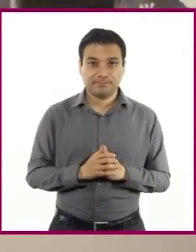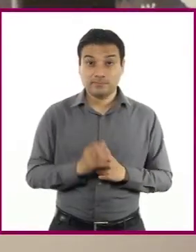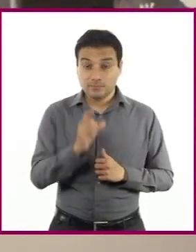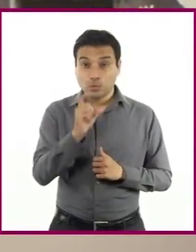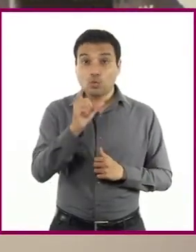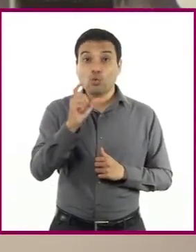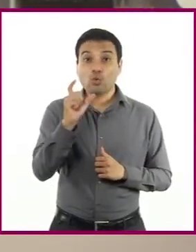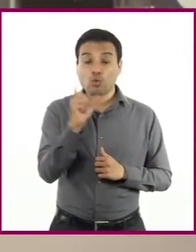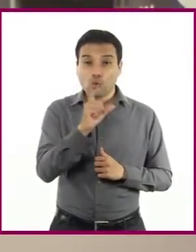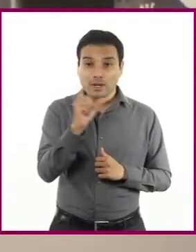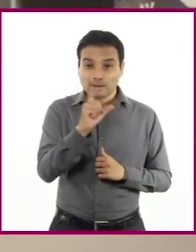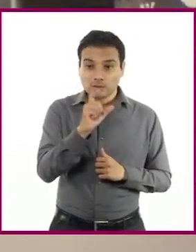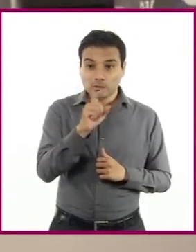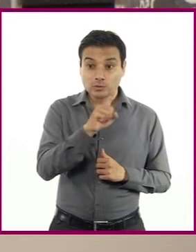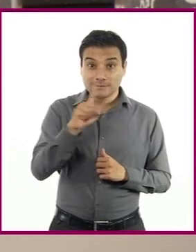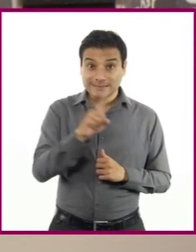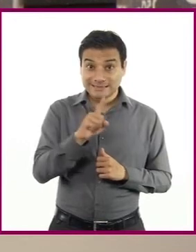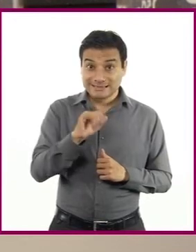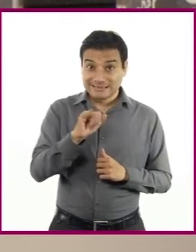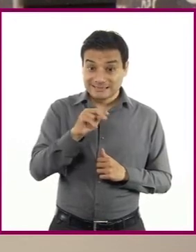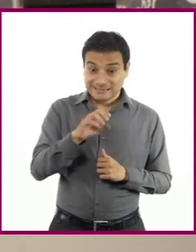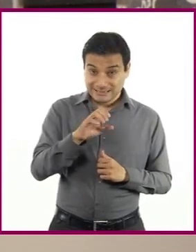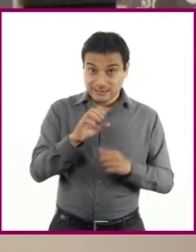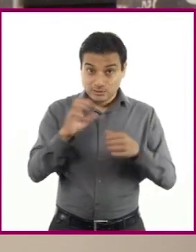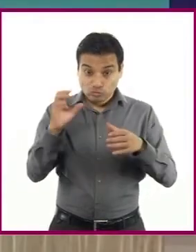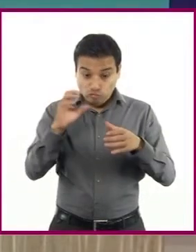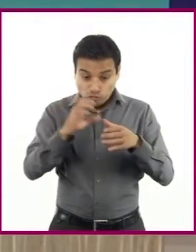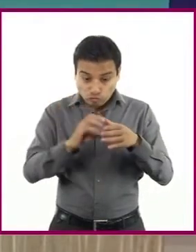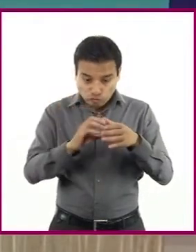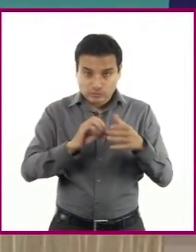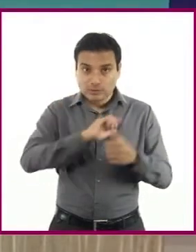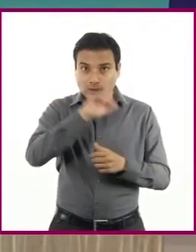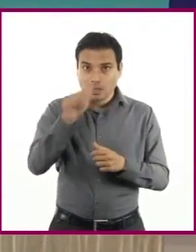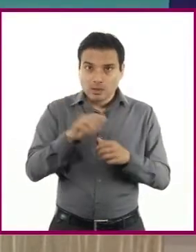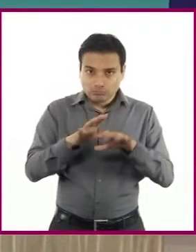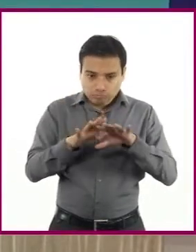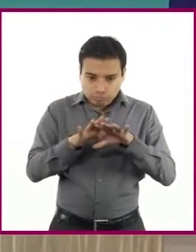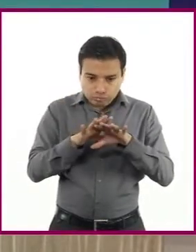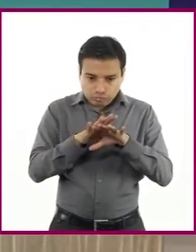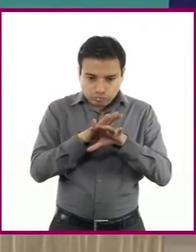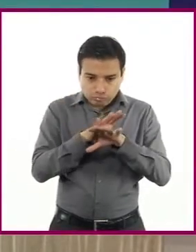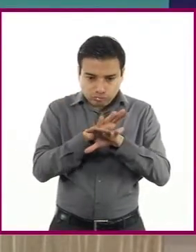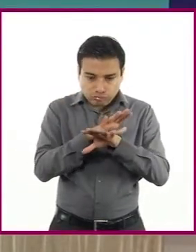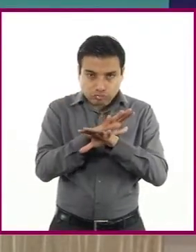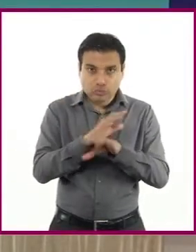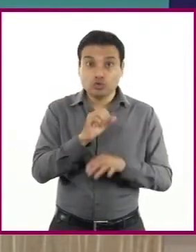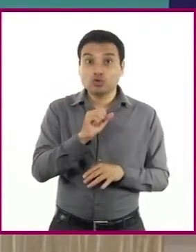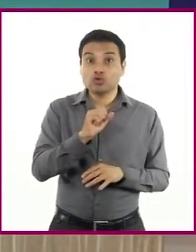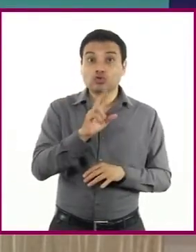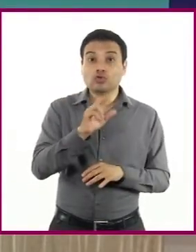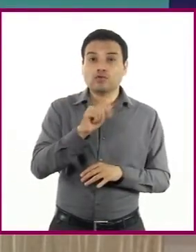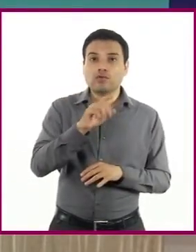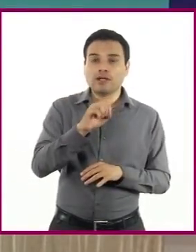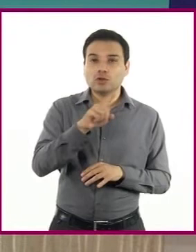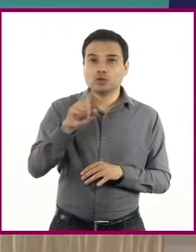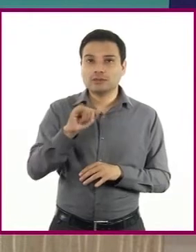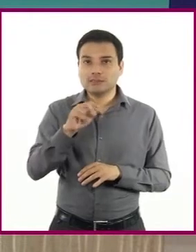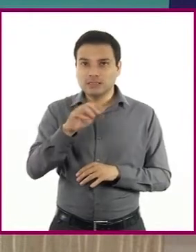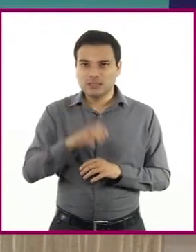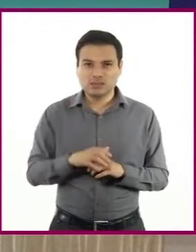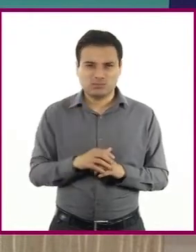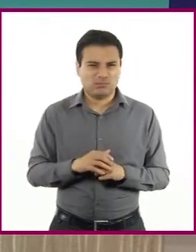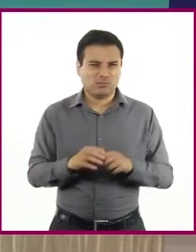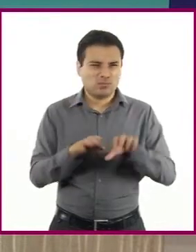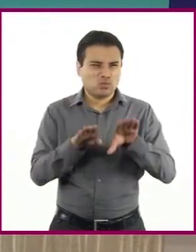zinc reacciona con el sulfato de cobre, se forma sulfato de zinc y cobre metálico. ¿Qué reacción se está